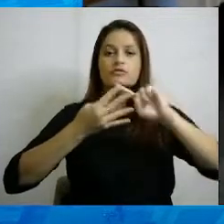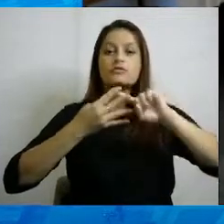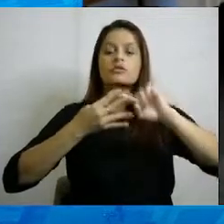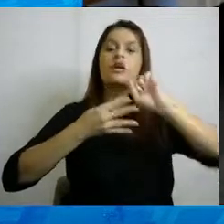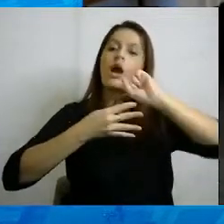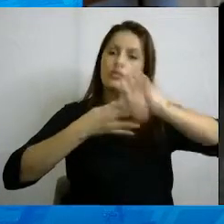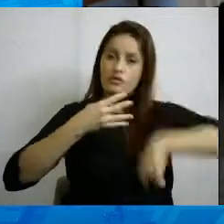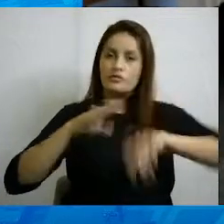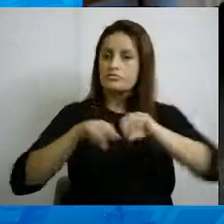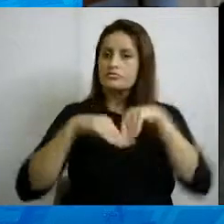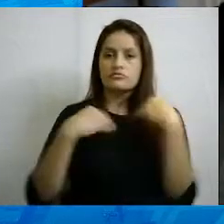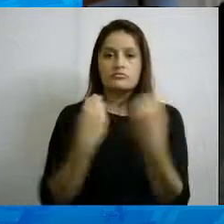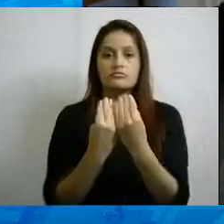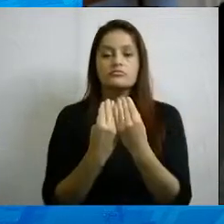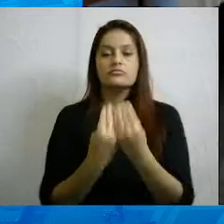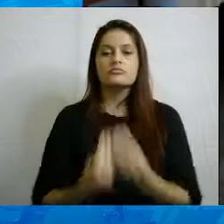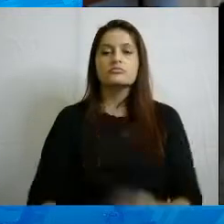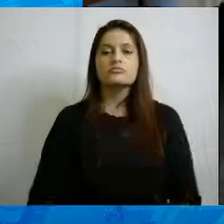Alcaldesa.